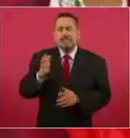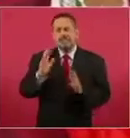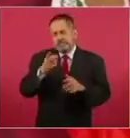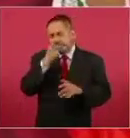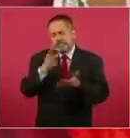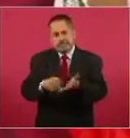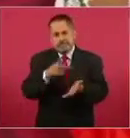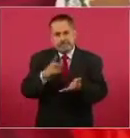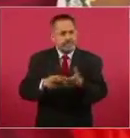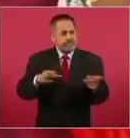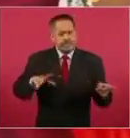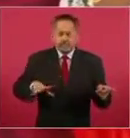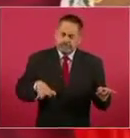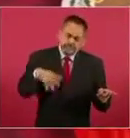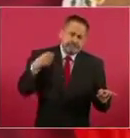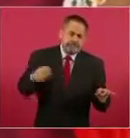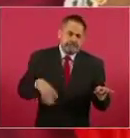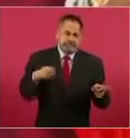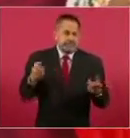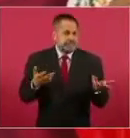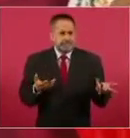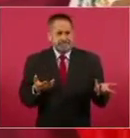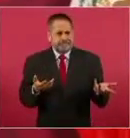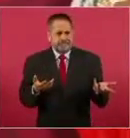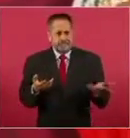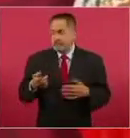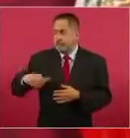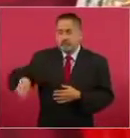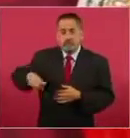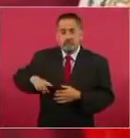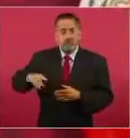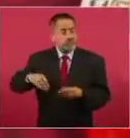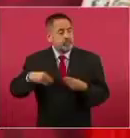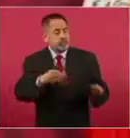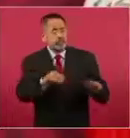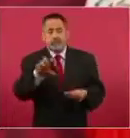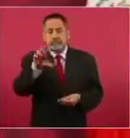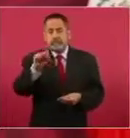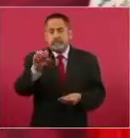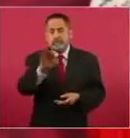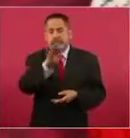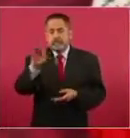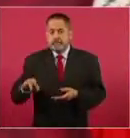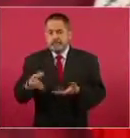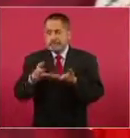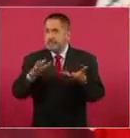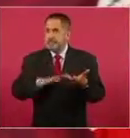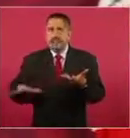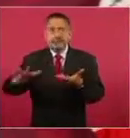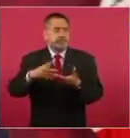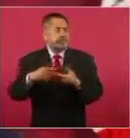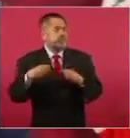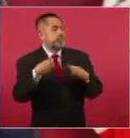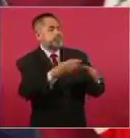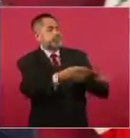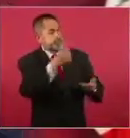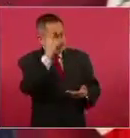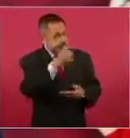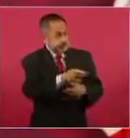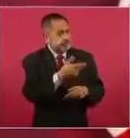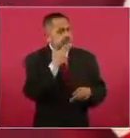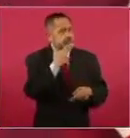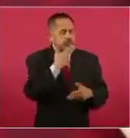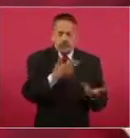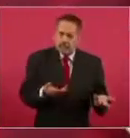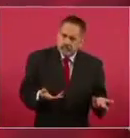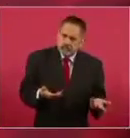entregaron el 60 por ciento del territorio nacional ni porfirio díaz